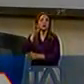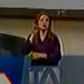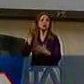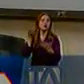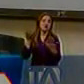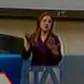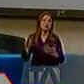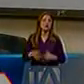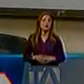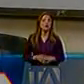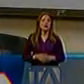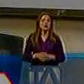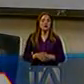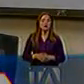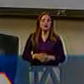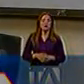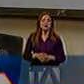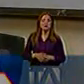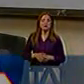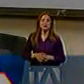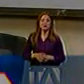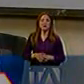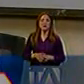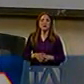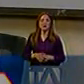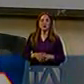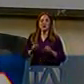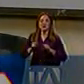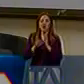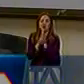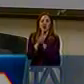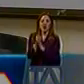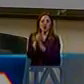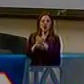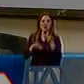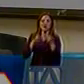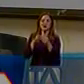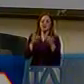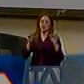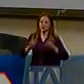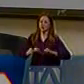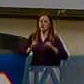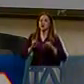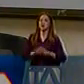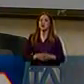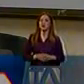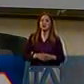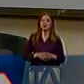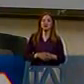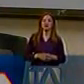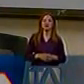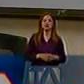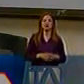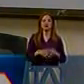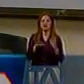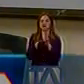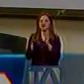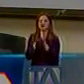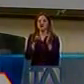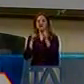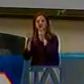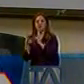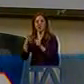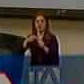forma en capacidad de hacer inversiones, ¿no? Inversiones alternativas, por ejemplo, trasladarse a otro tipo de energías más